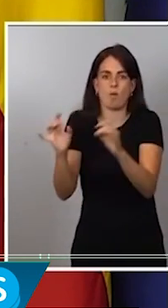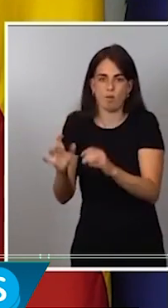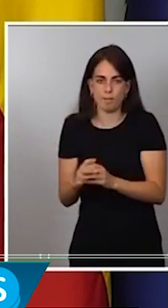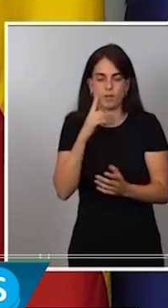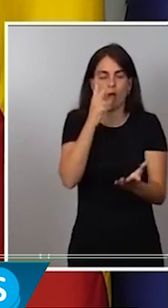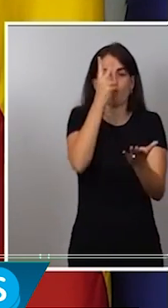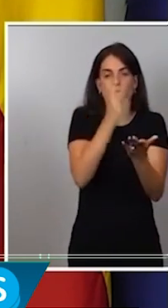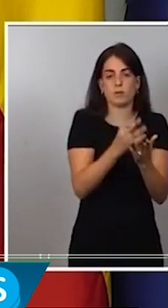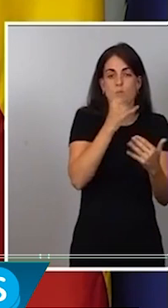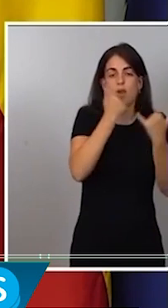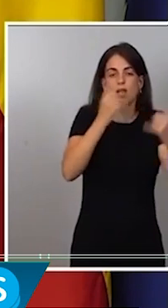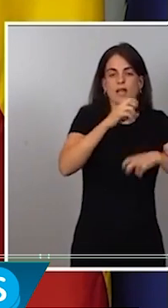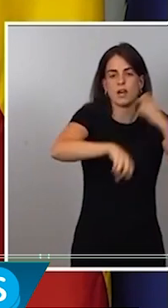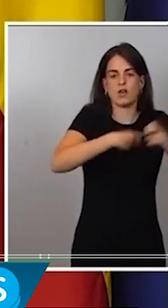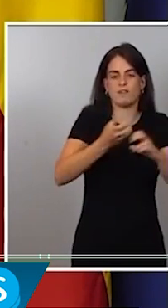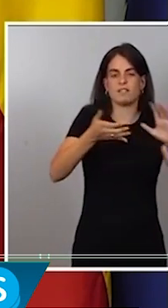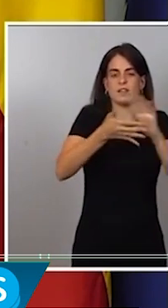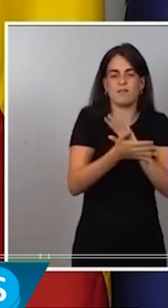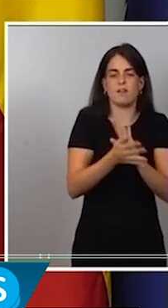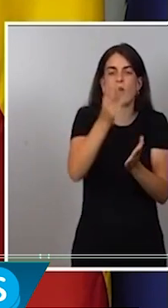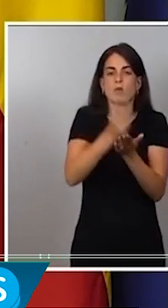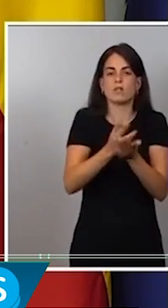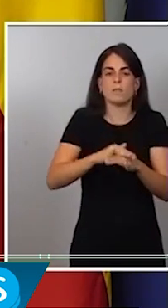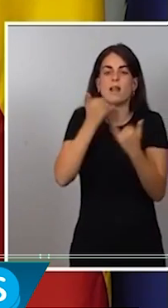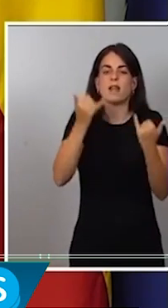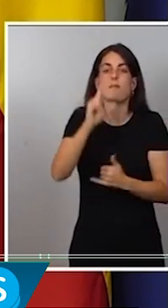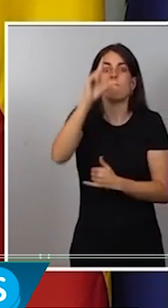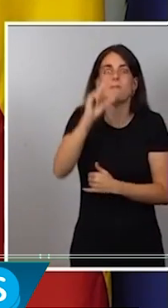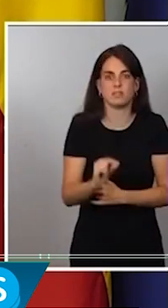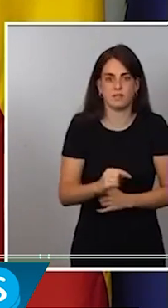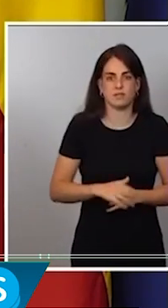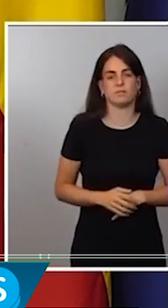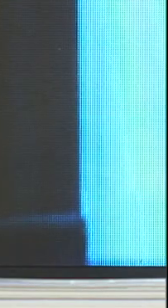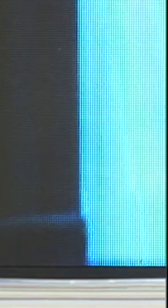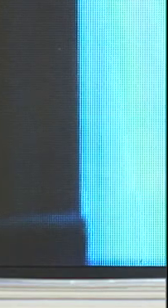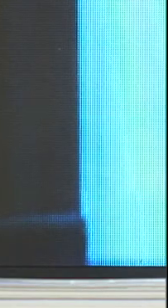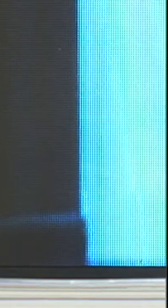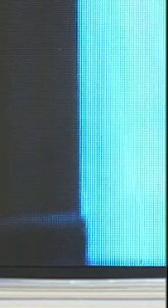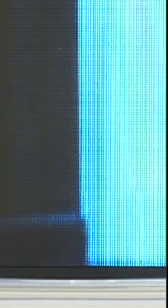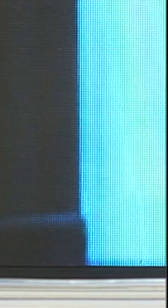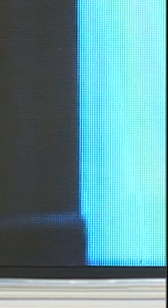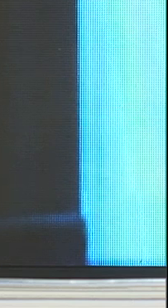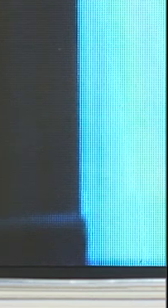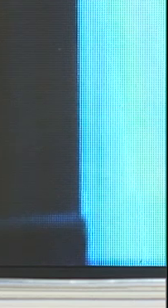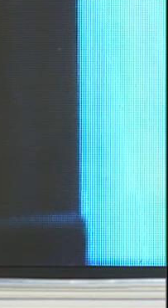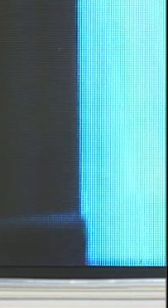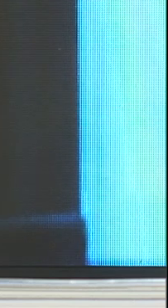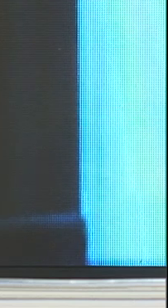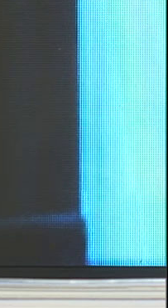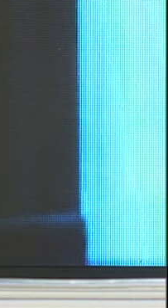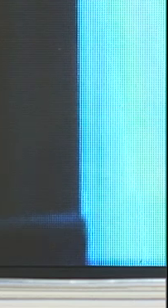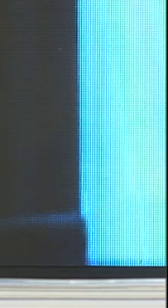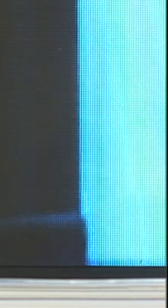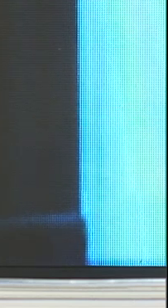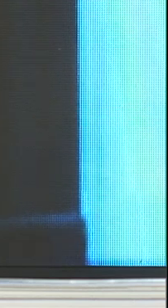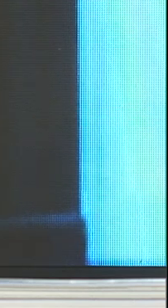en un 50% en las previsiones de crecimiento. Esto supone. Sin lugar a dudas, pero no solo eso, Lucio, además de todo lo que estás contando, que